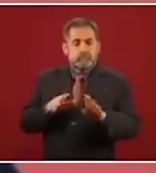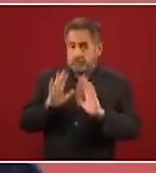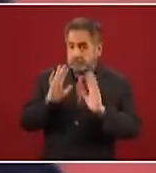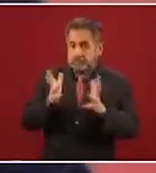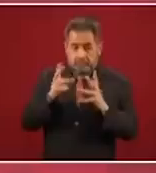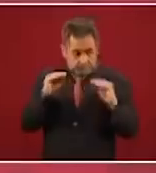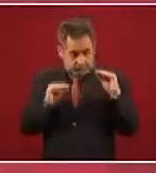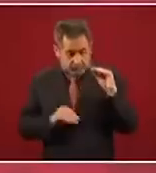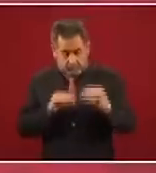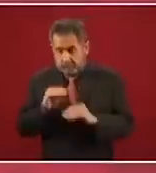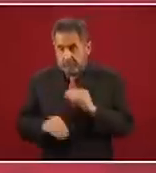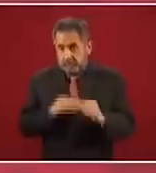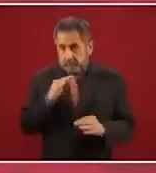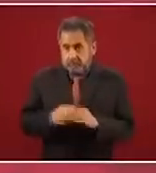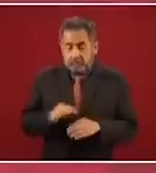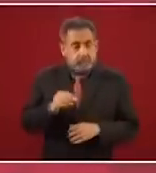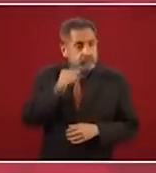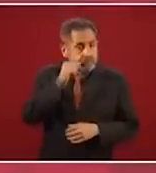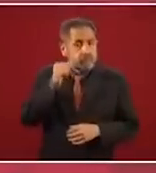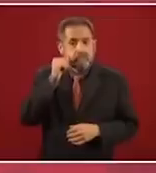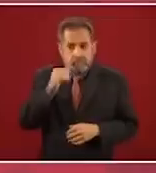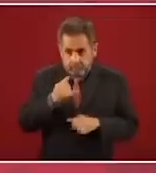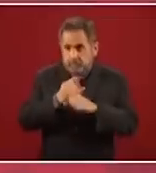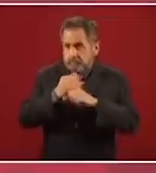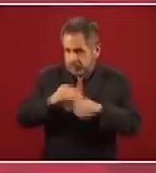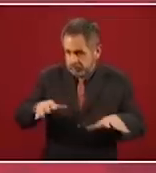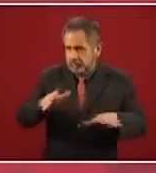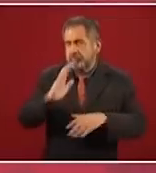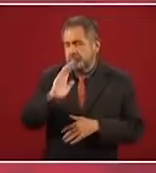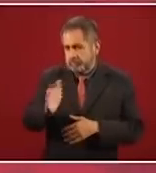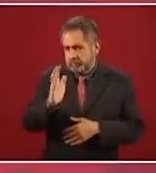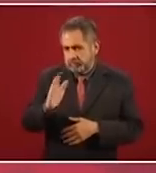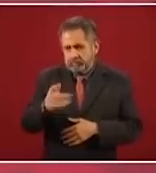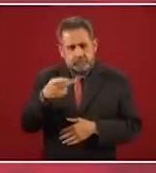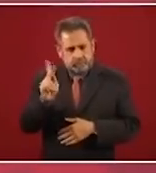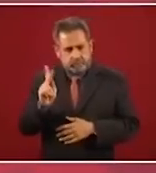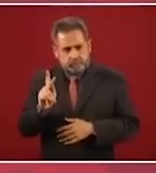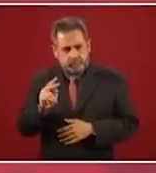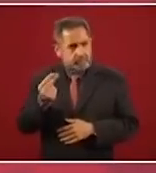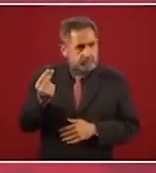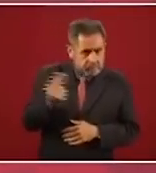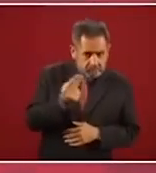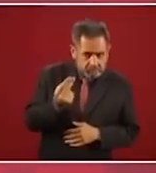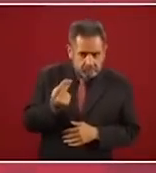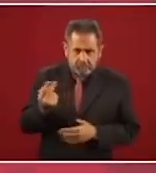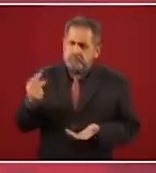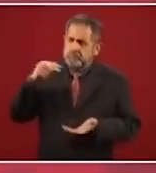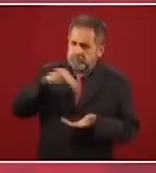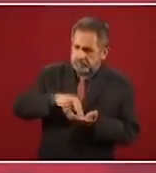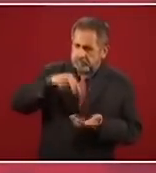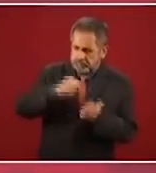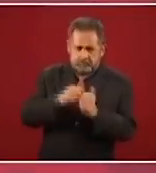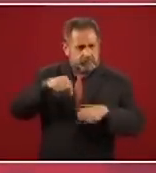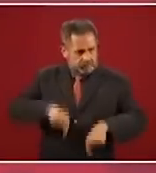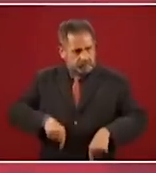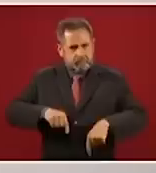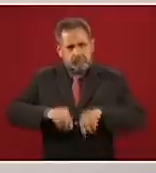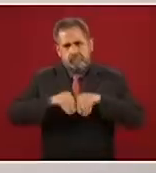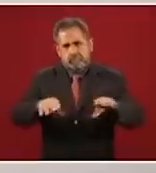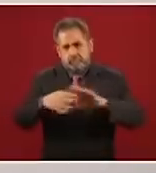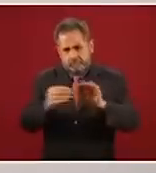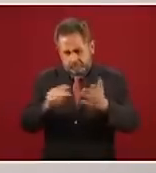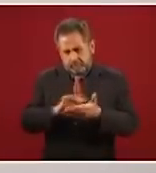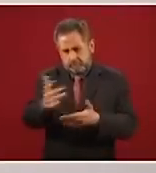haciendo, ayer informaron, pero si es necesario también aquí con nosotros. Bien.